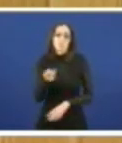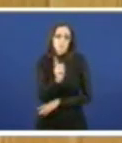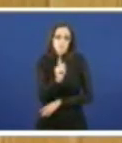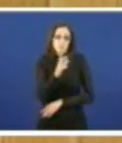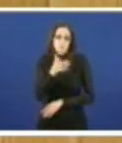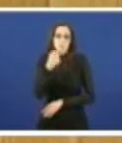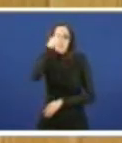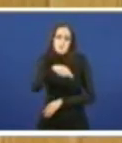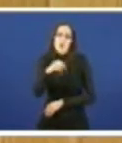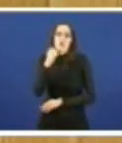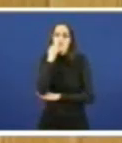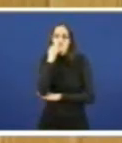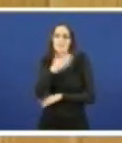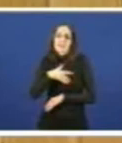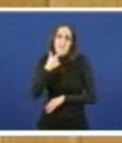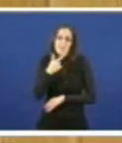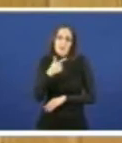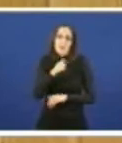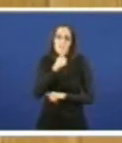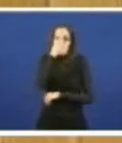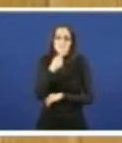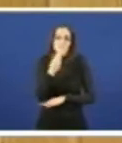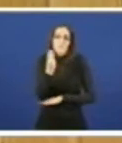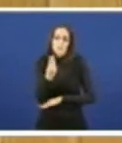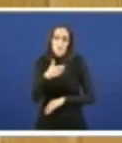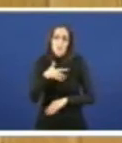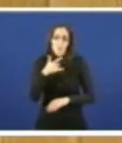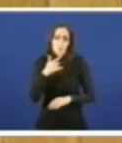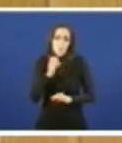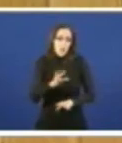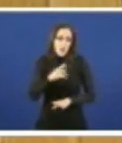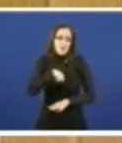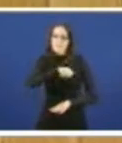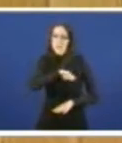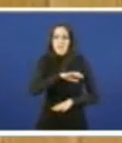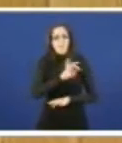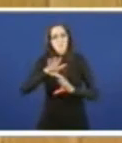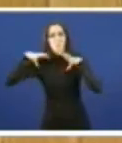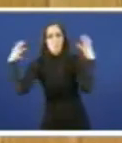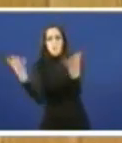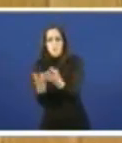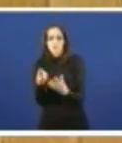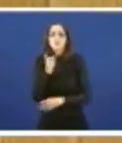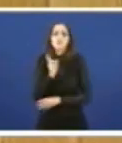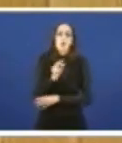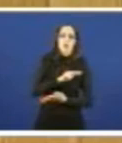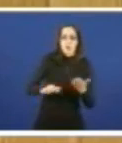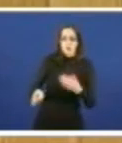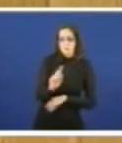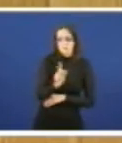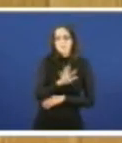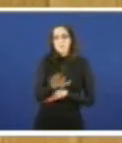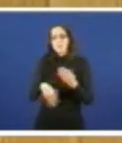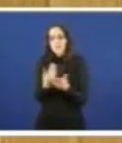que Rosalía era unha figura que trascendía de Galicia a toda España e a todo o mundo. O propio Francisco Rodríguez